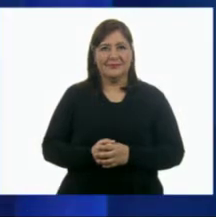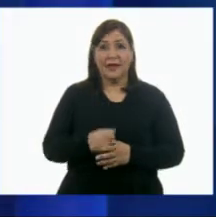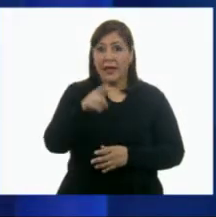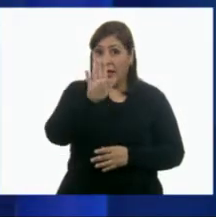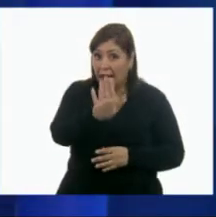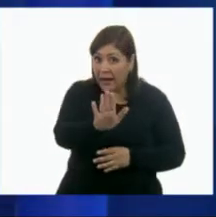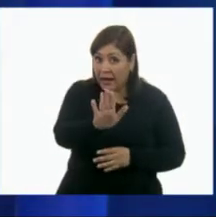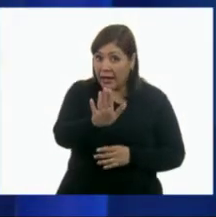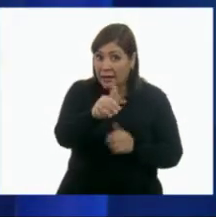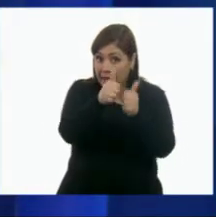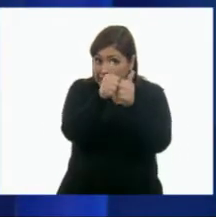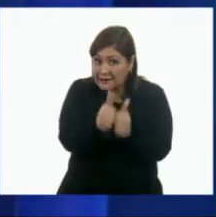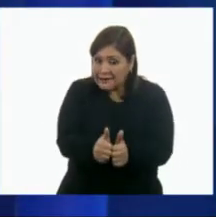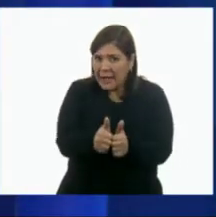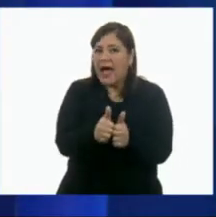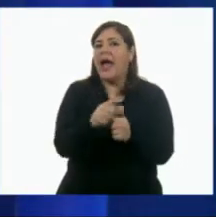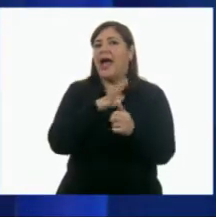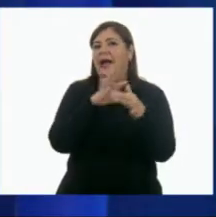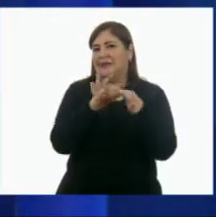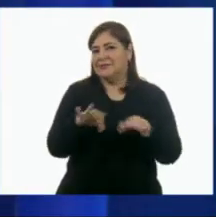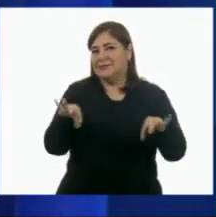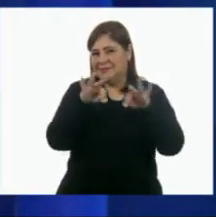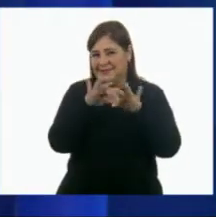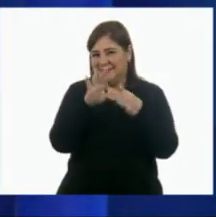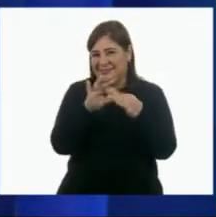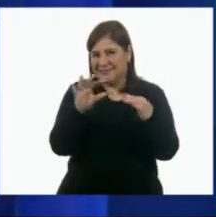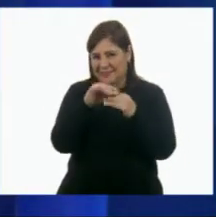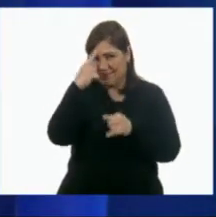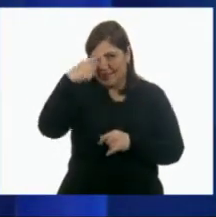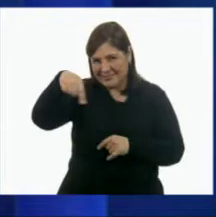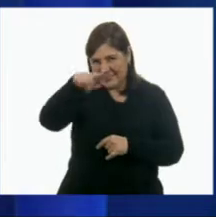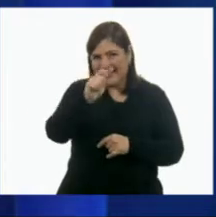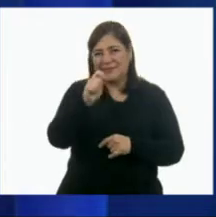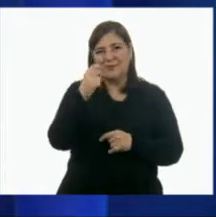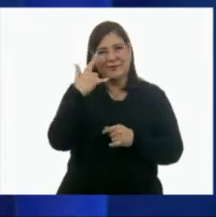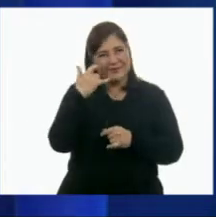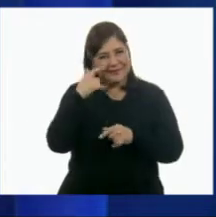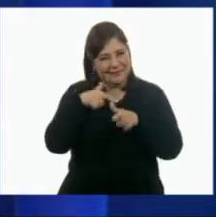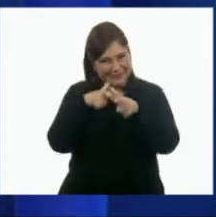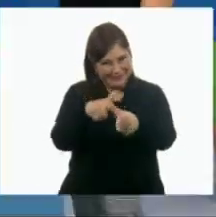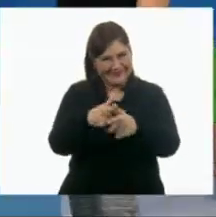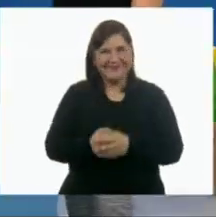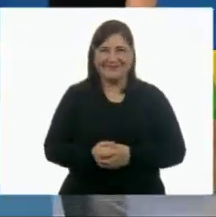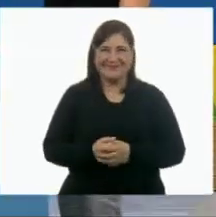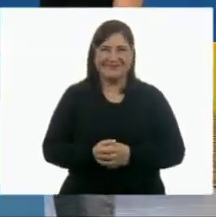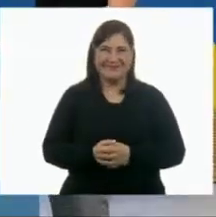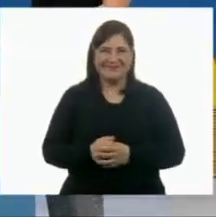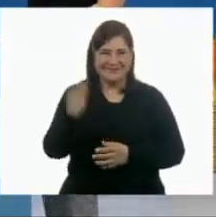No se muevan de su lugar, tenemos algo muy importante para ustedes. Acompáñennos.